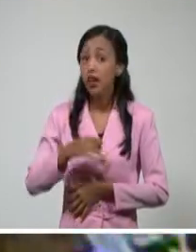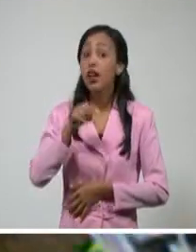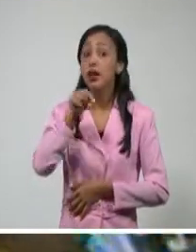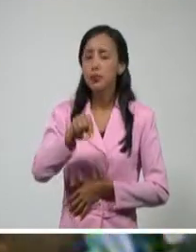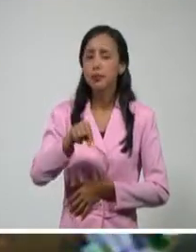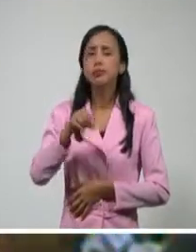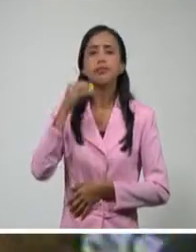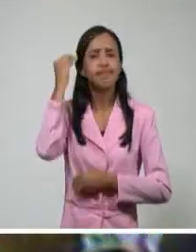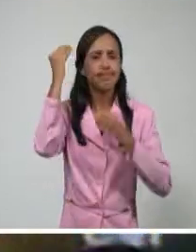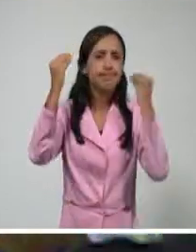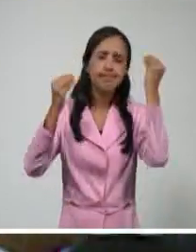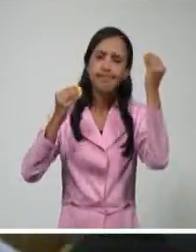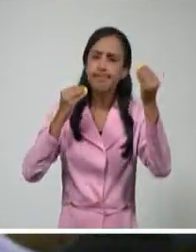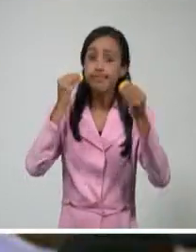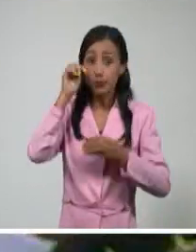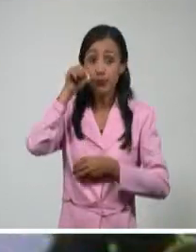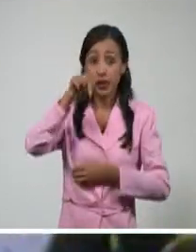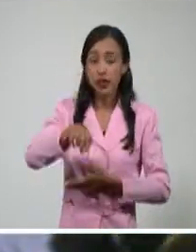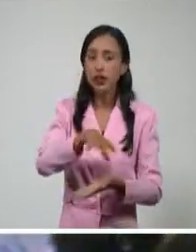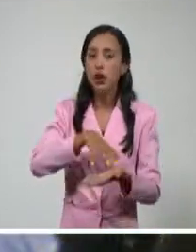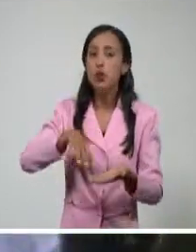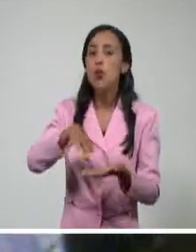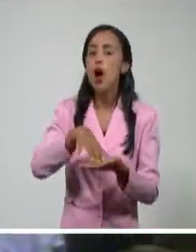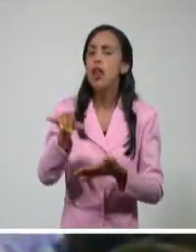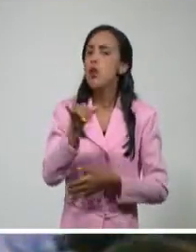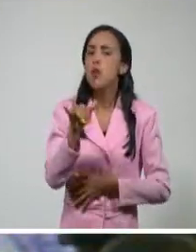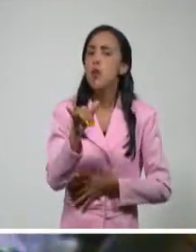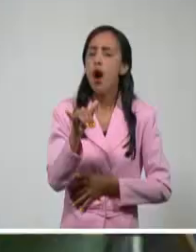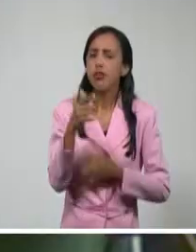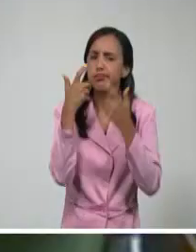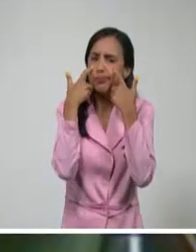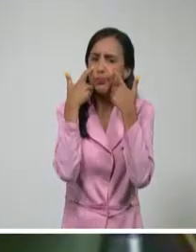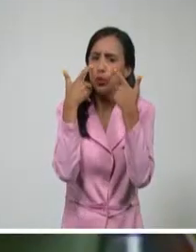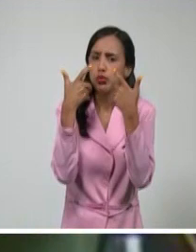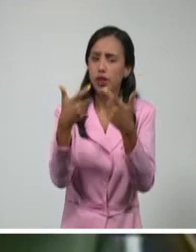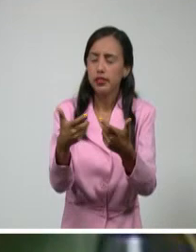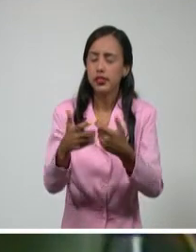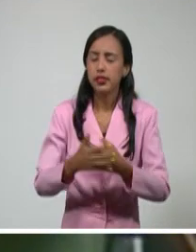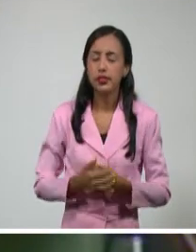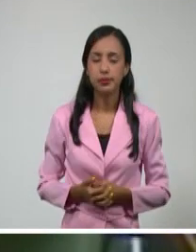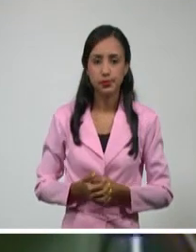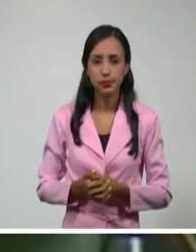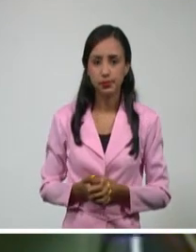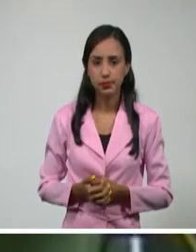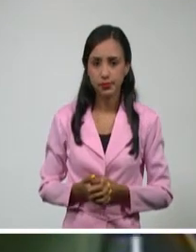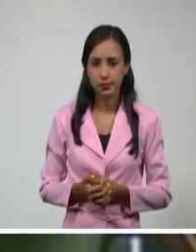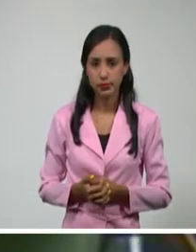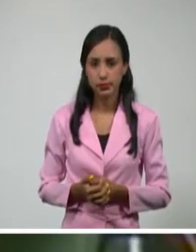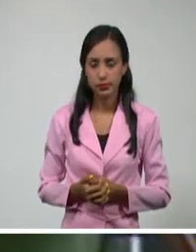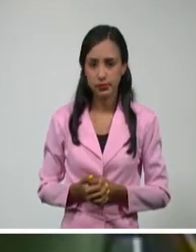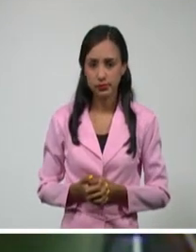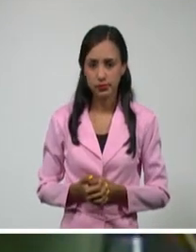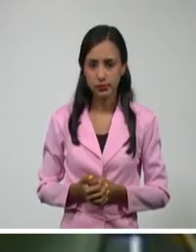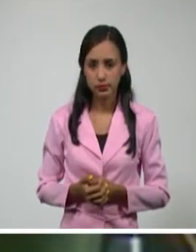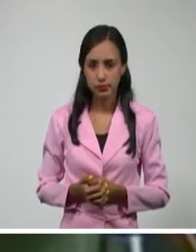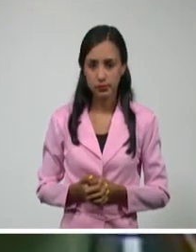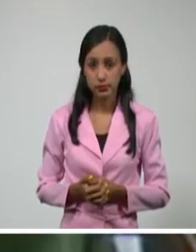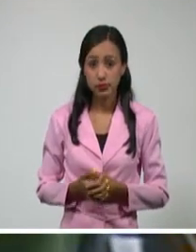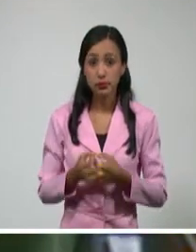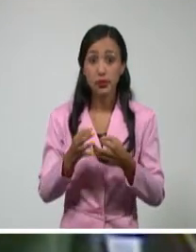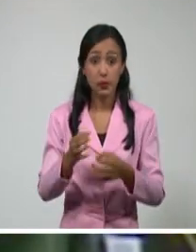la eólica como una fuente estratégica fidel al idear el proyecto gibara número